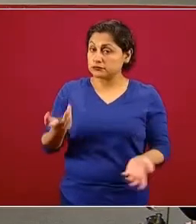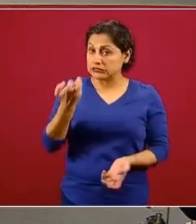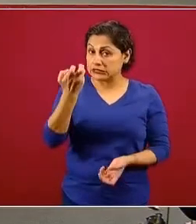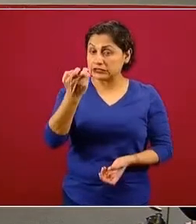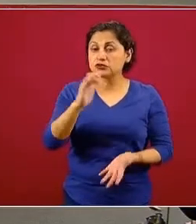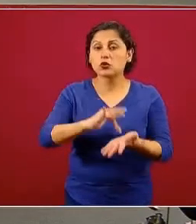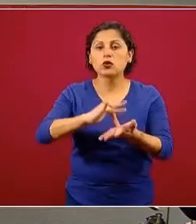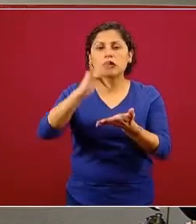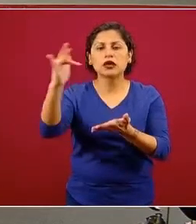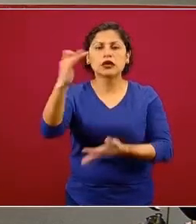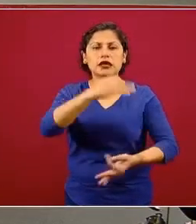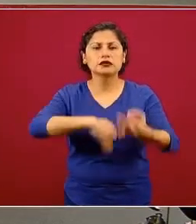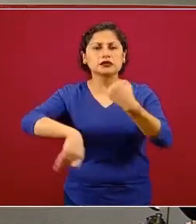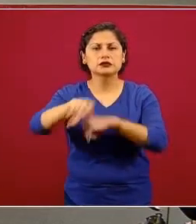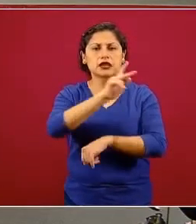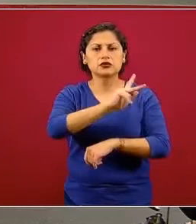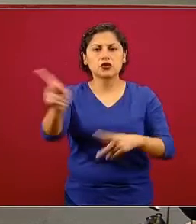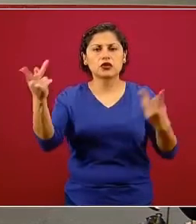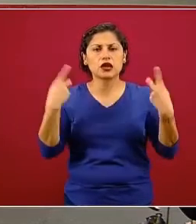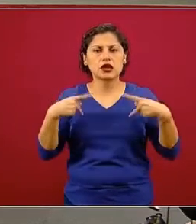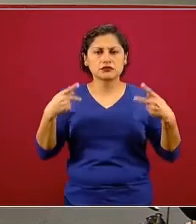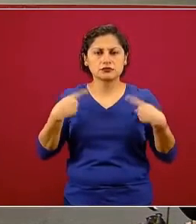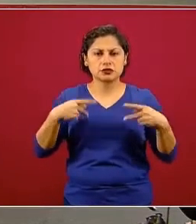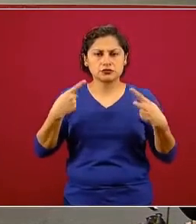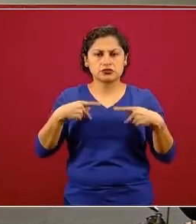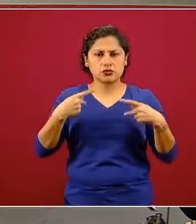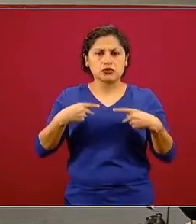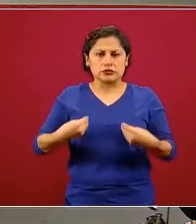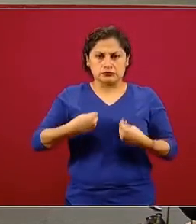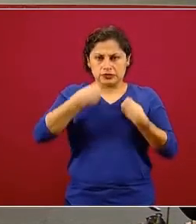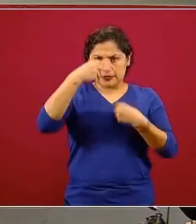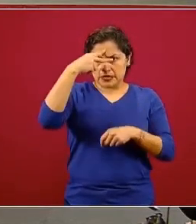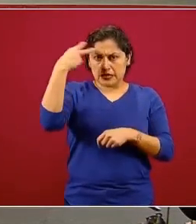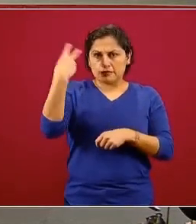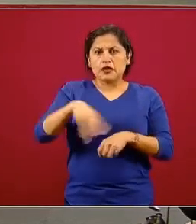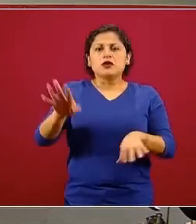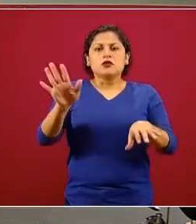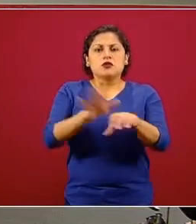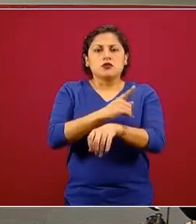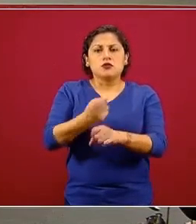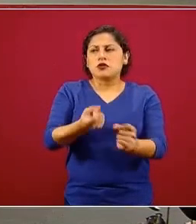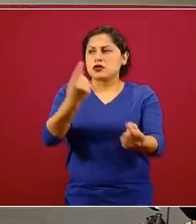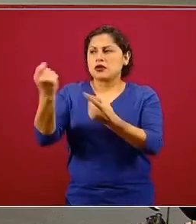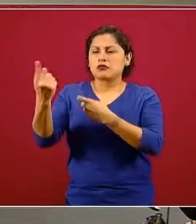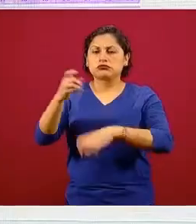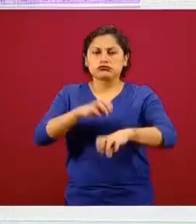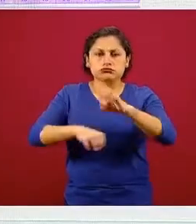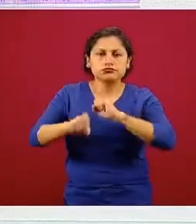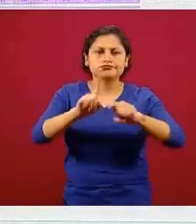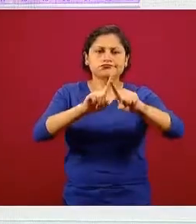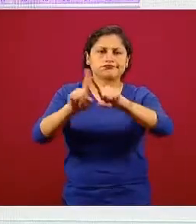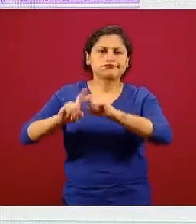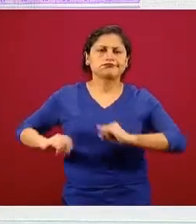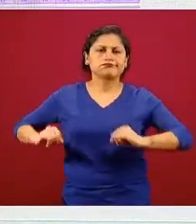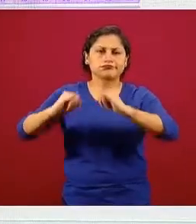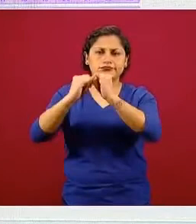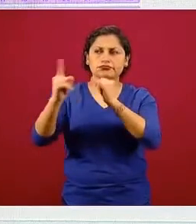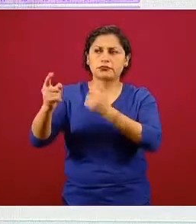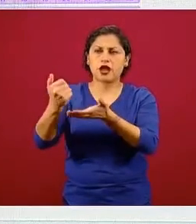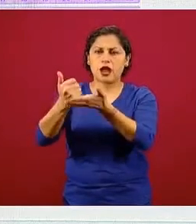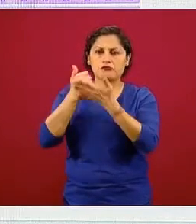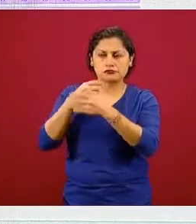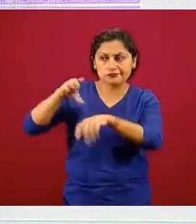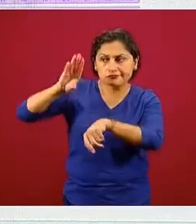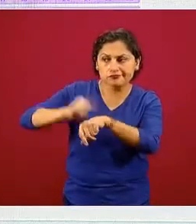mexicana, porque esta expansión también ha permitido que recibamos a personas en cada lugar del país donde ha